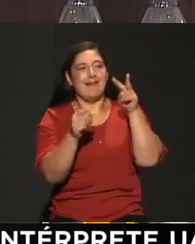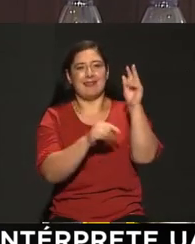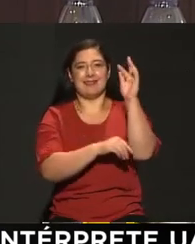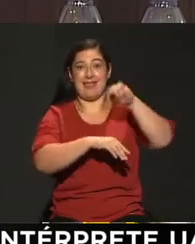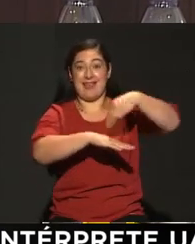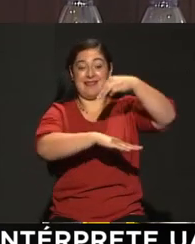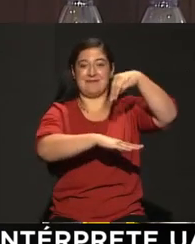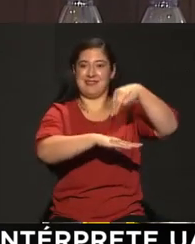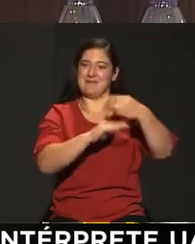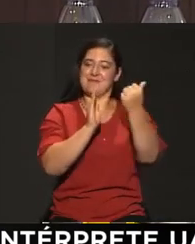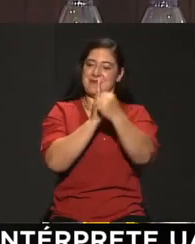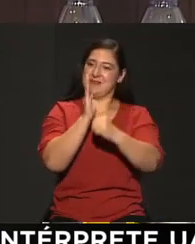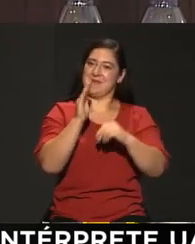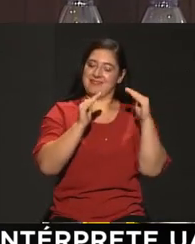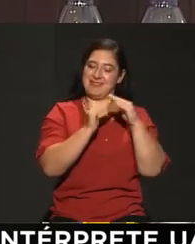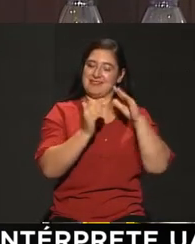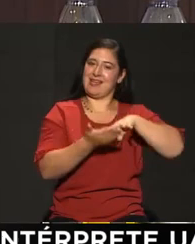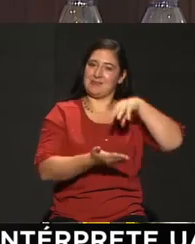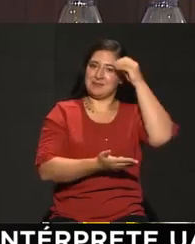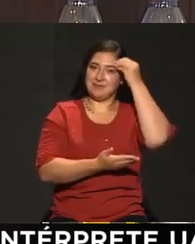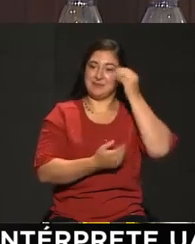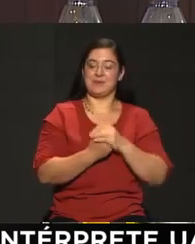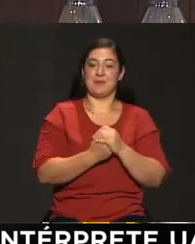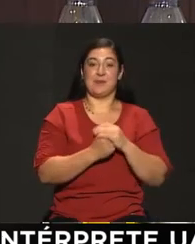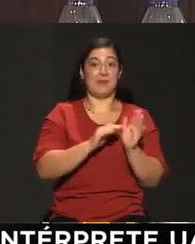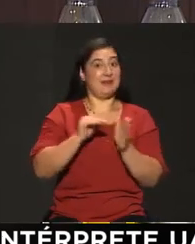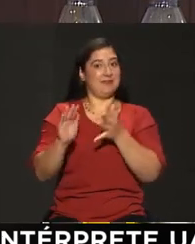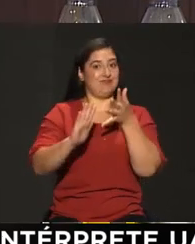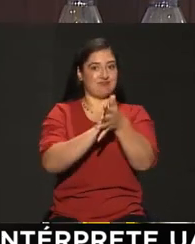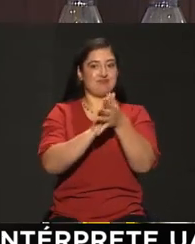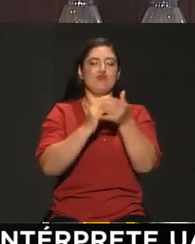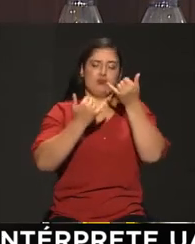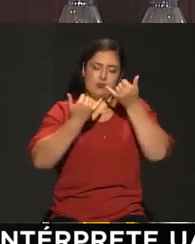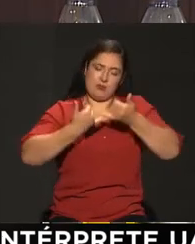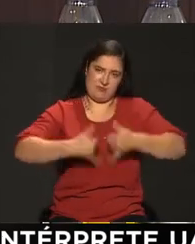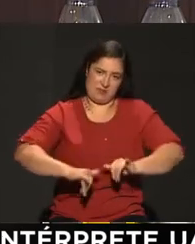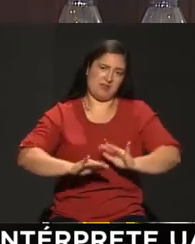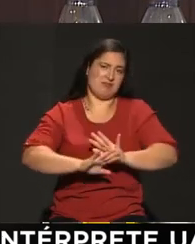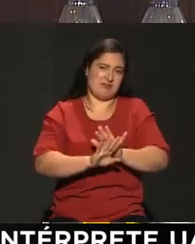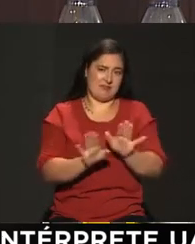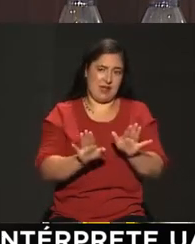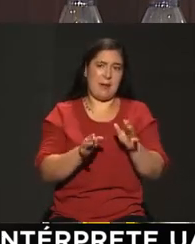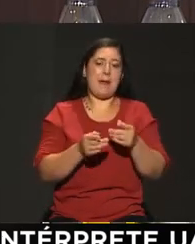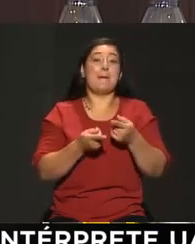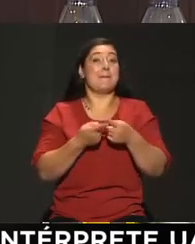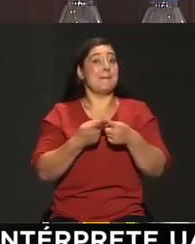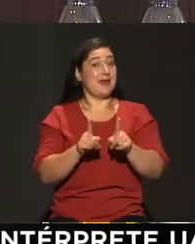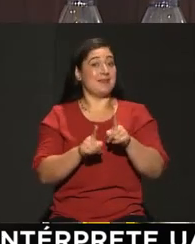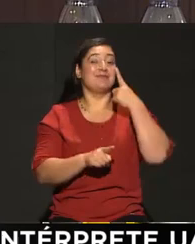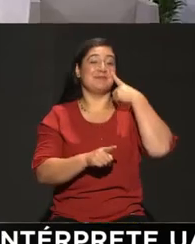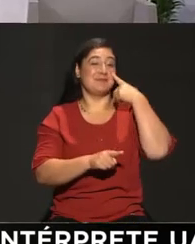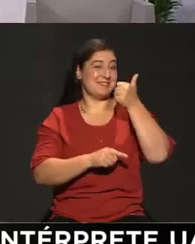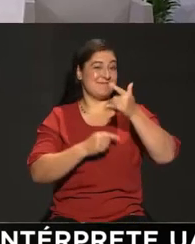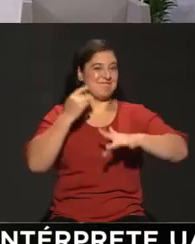con el programa En Casa Aprendemos. Y les cuento que hoy es nuestro último programa, pero vamos a pasar